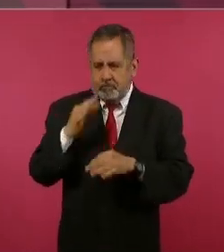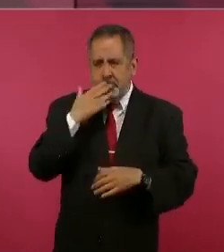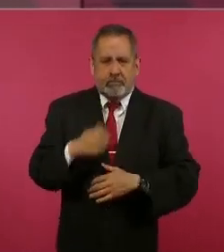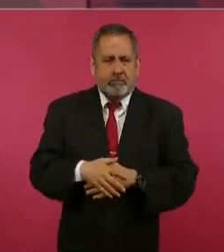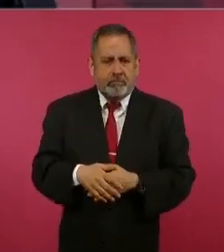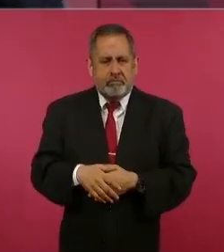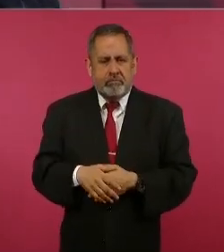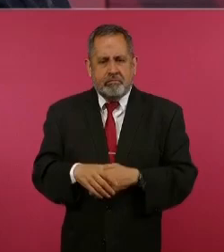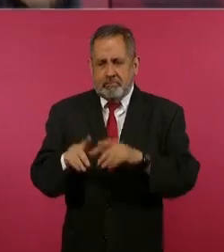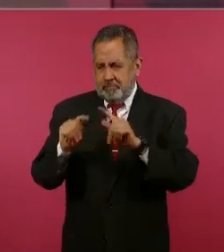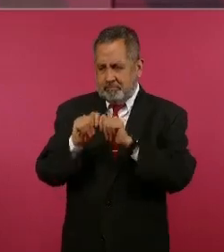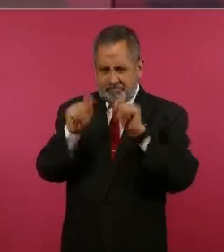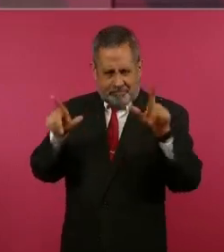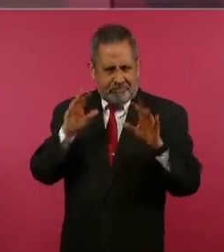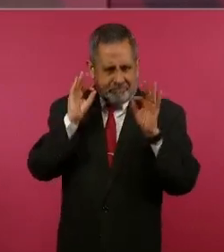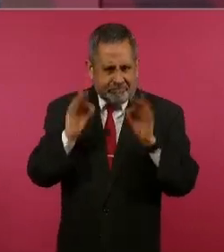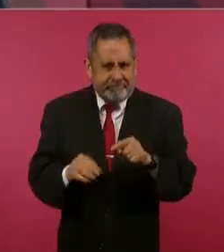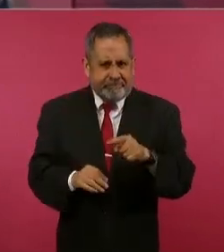Tlaxcala